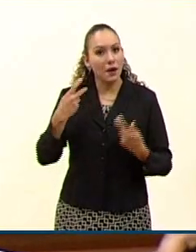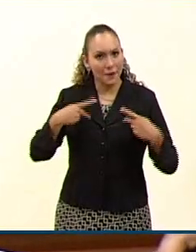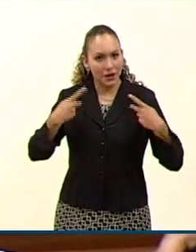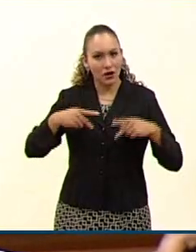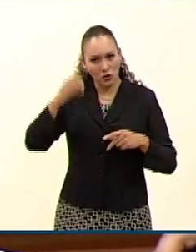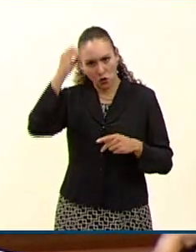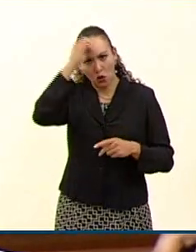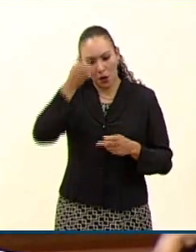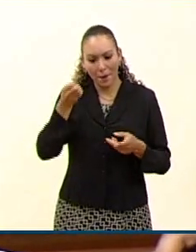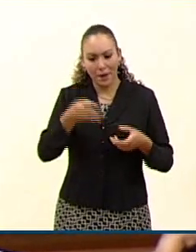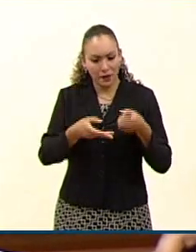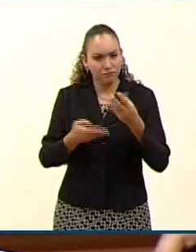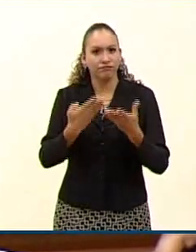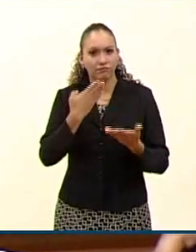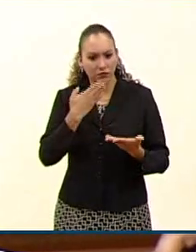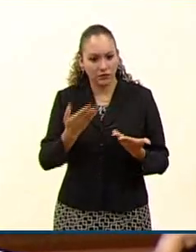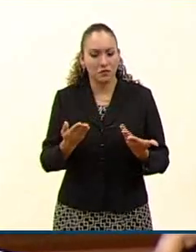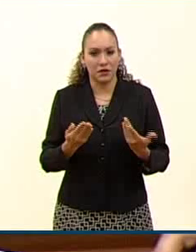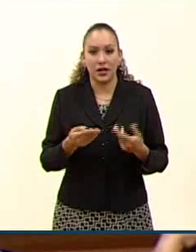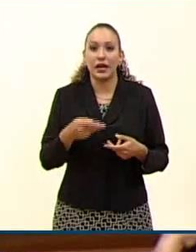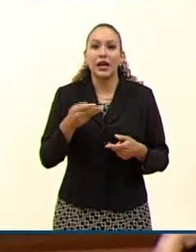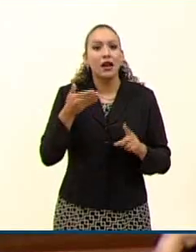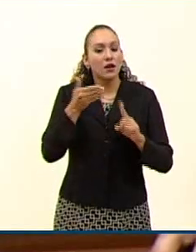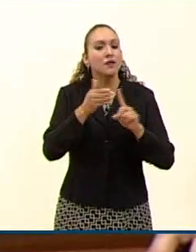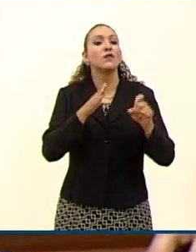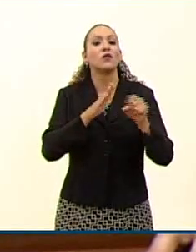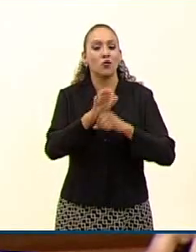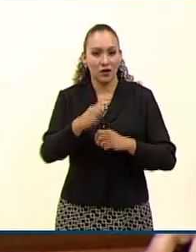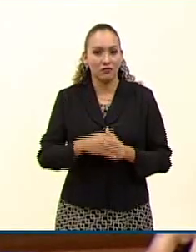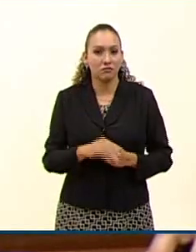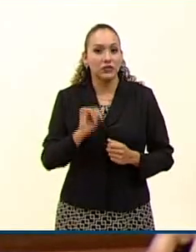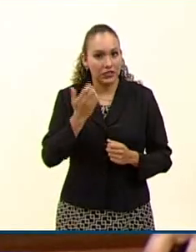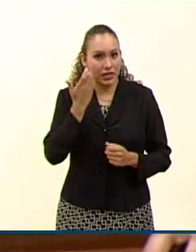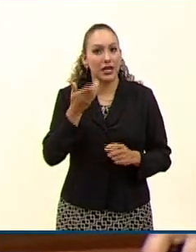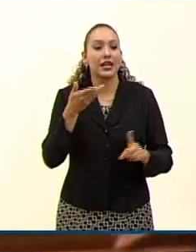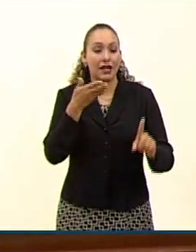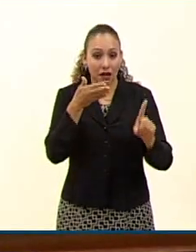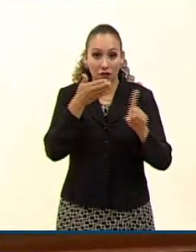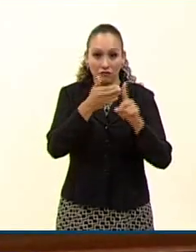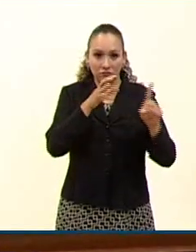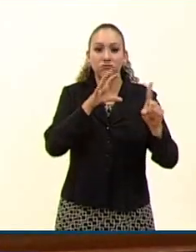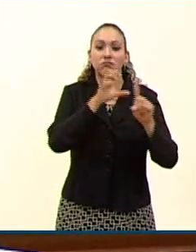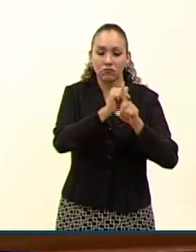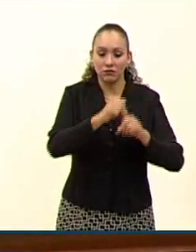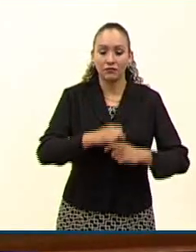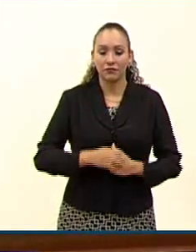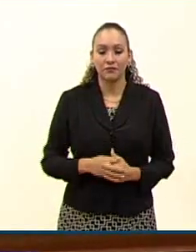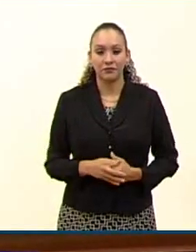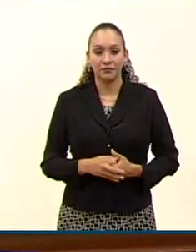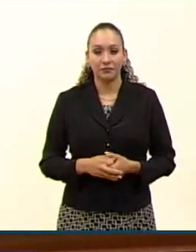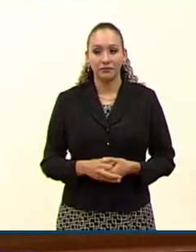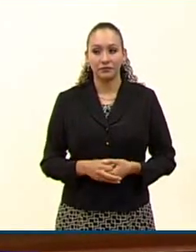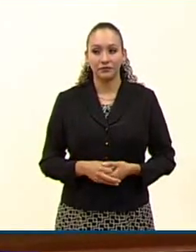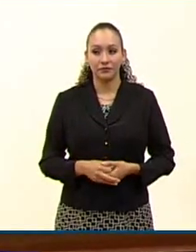y pretendió cumplir precisamente con los objetivos señalados.